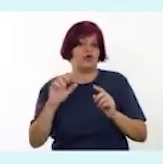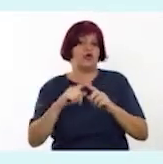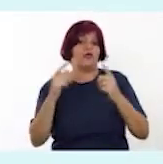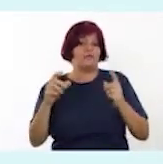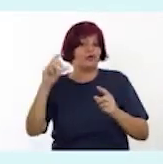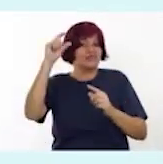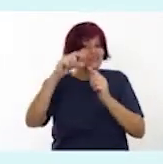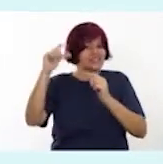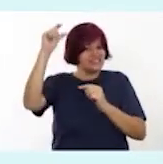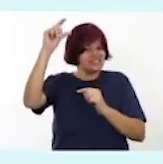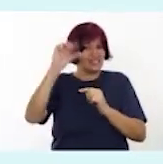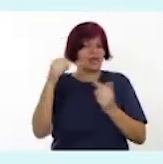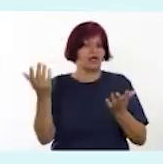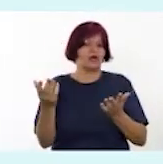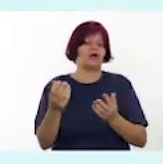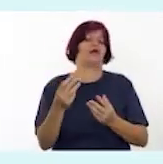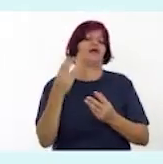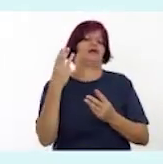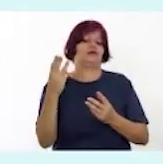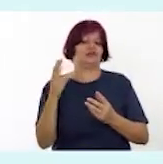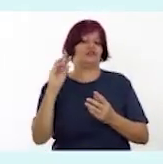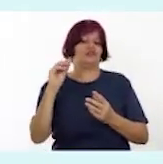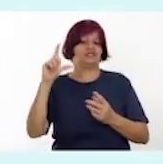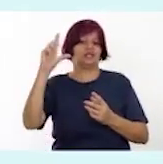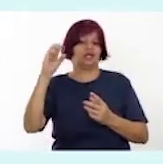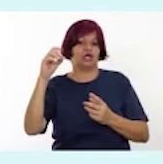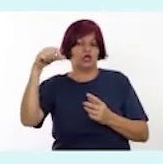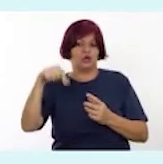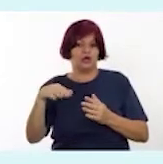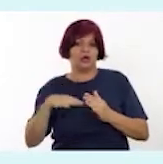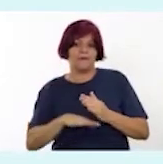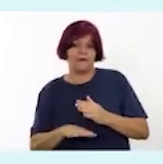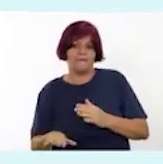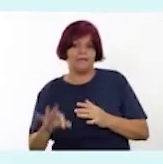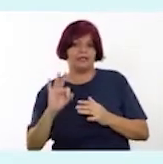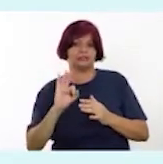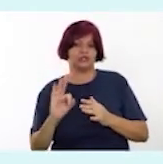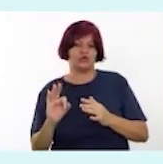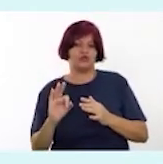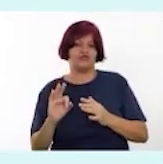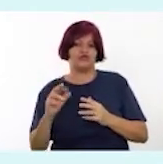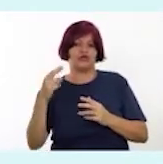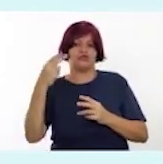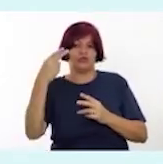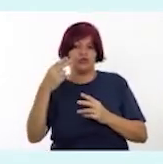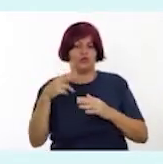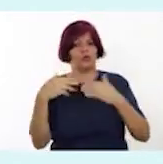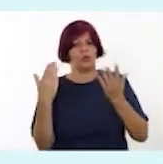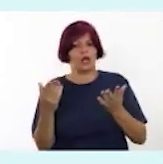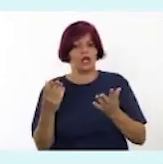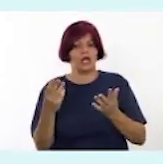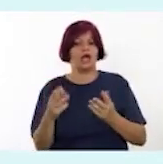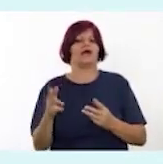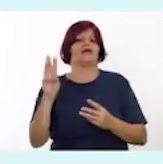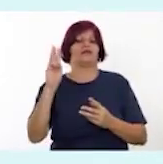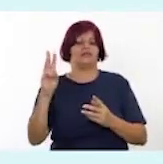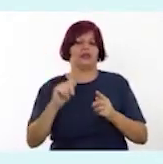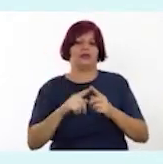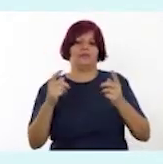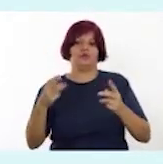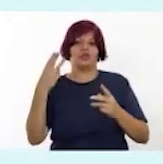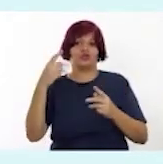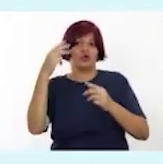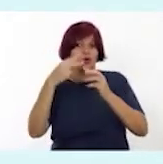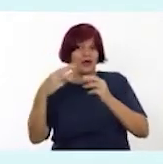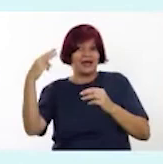3. Se dice entonces que el logaritmo en base 8 de 2 es 3, porque 2 a la 3 es